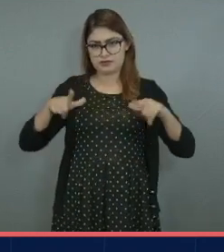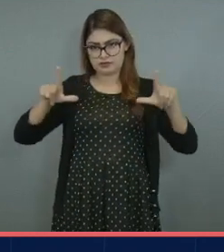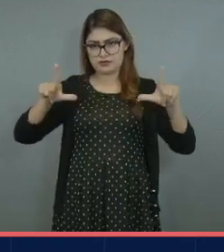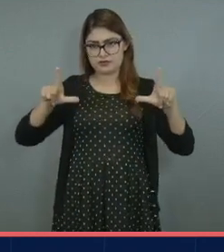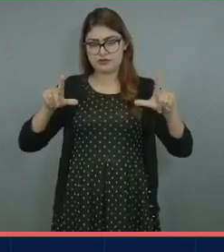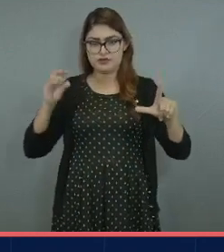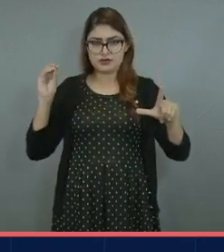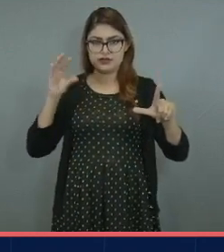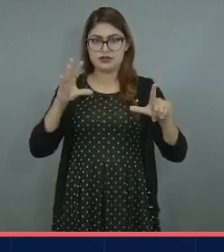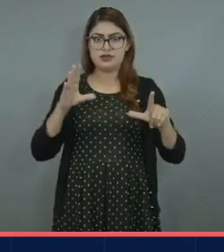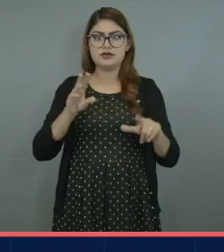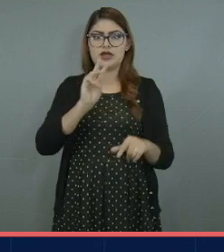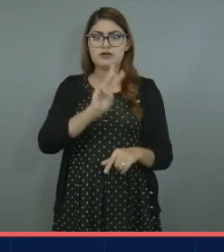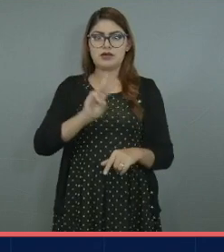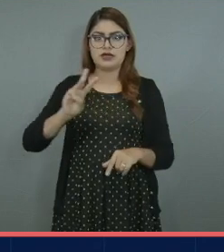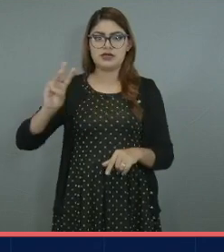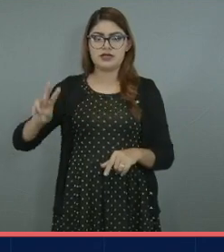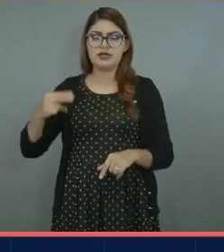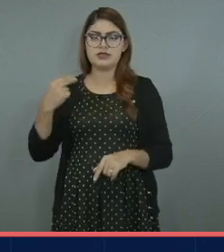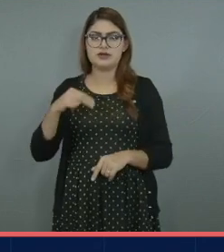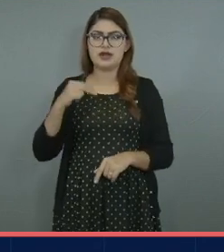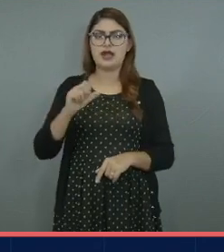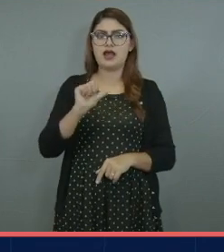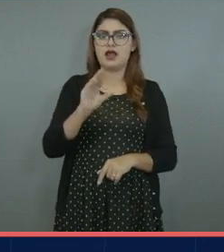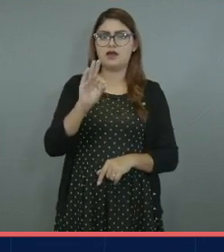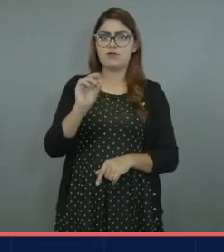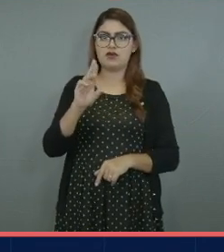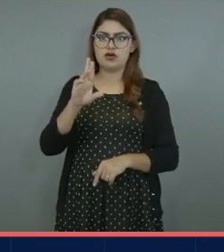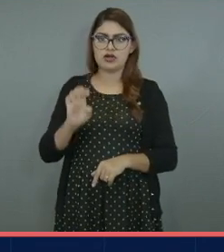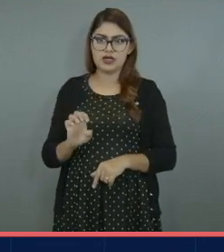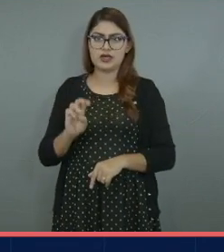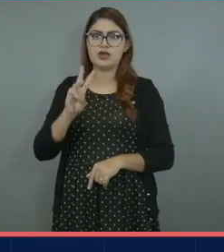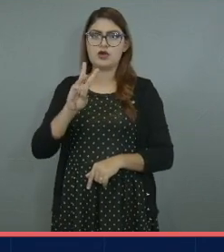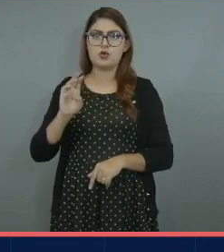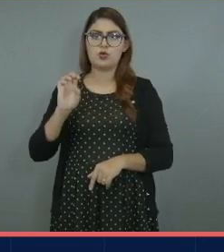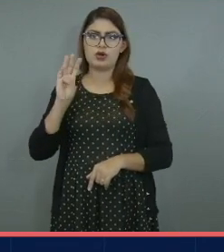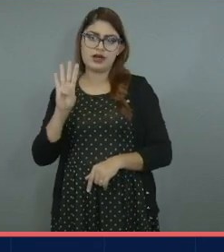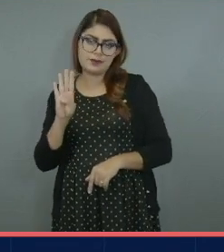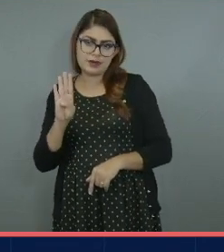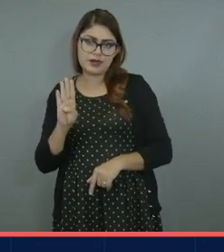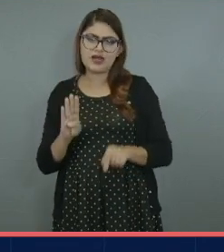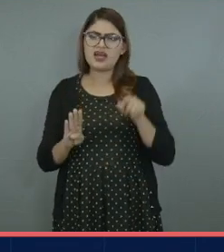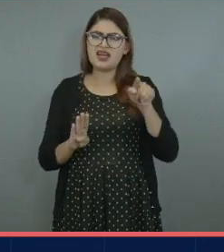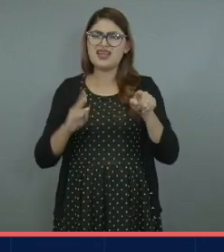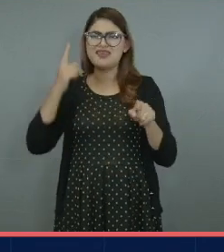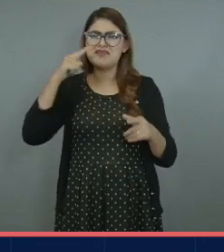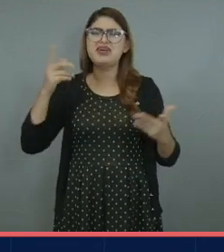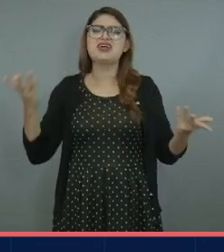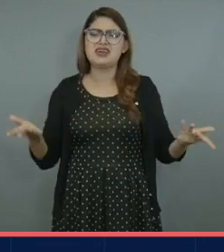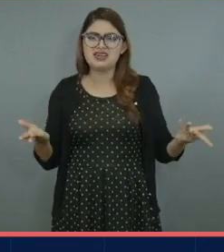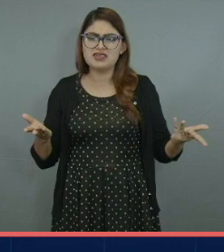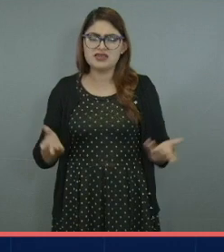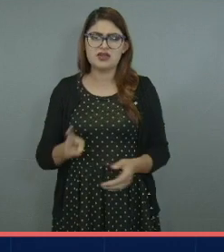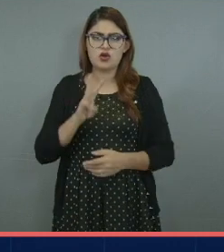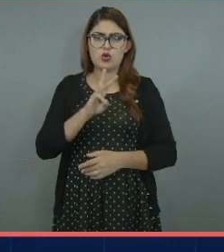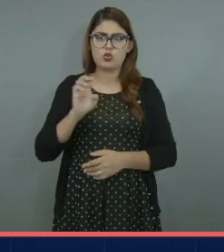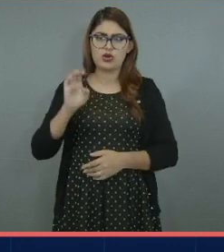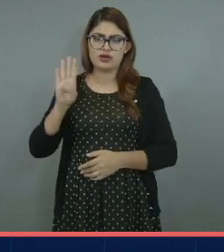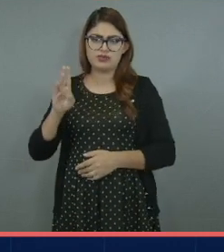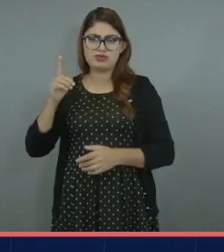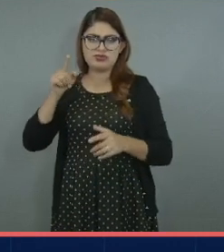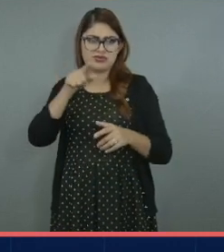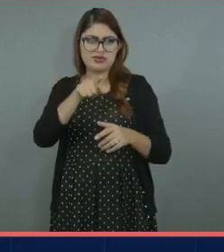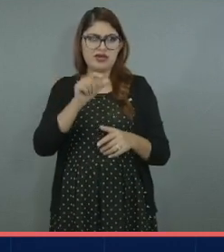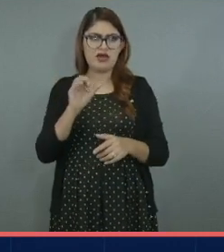una página que se llama Afore Web. ¿Para qué quieren ver esta página y para qué quiero mencionarles esta página? Para algo muy